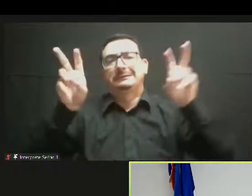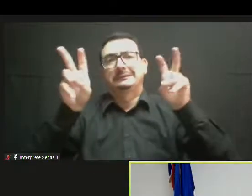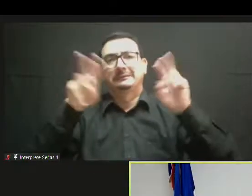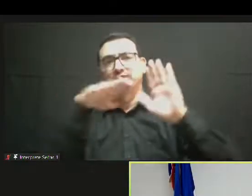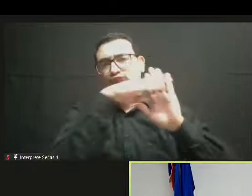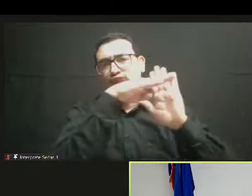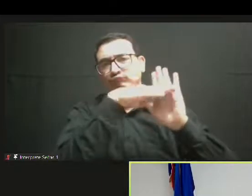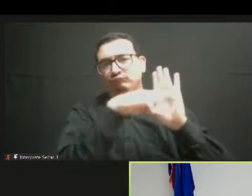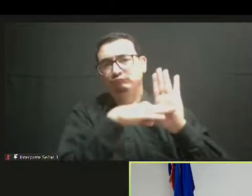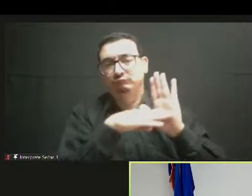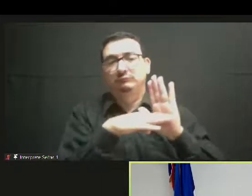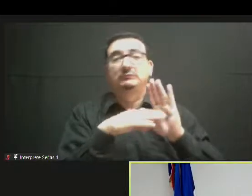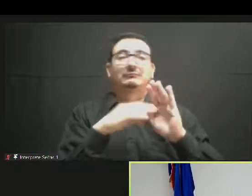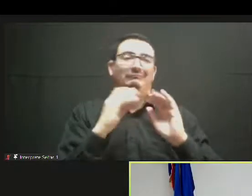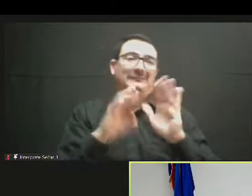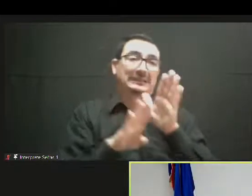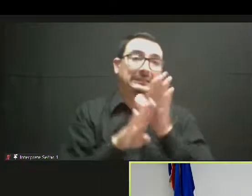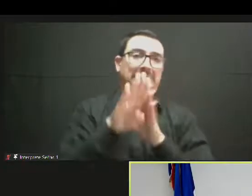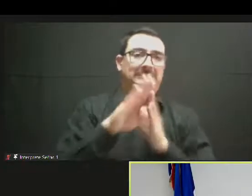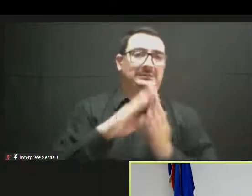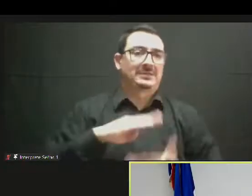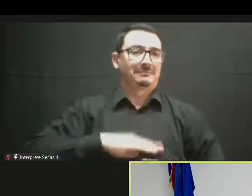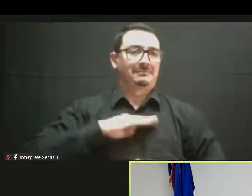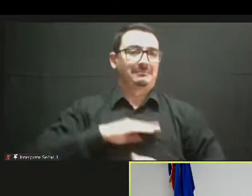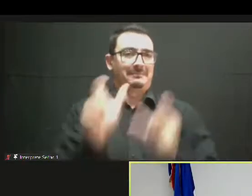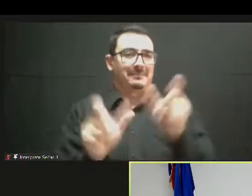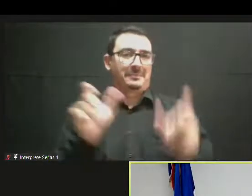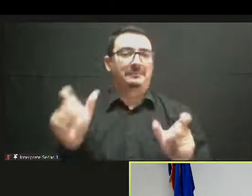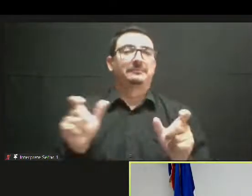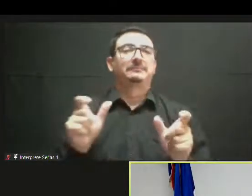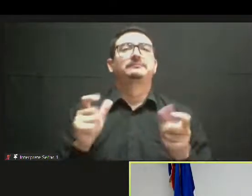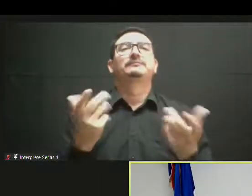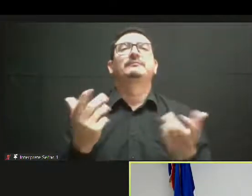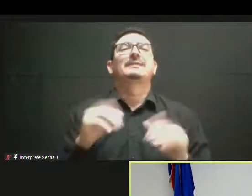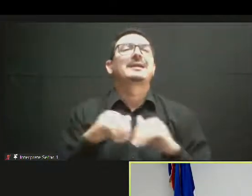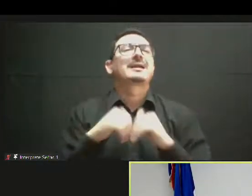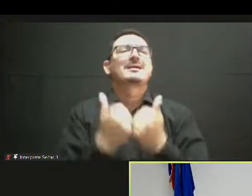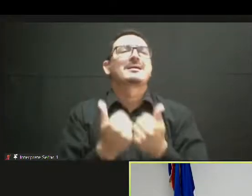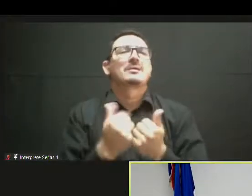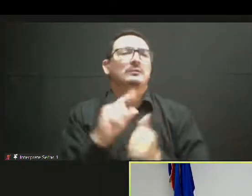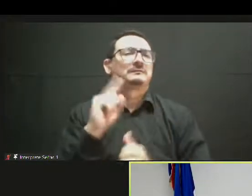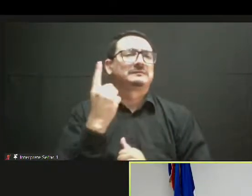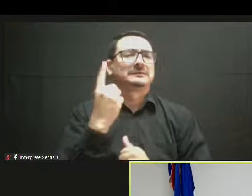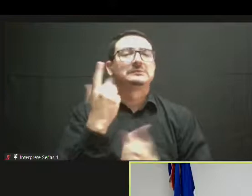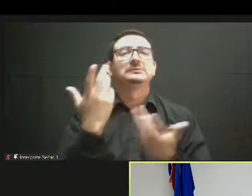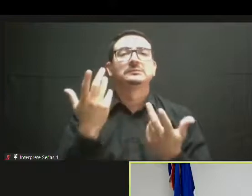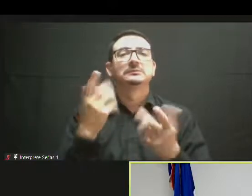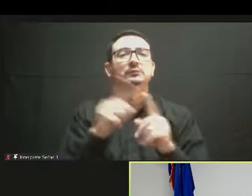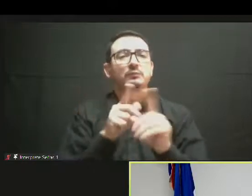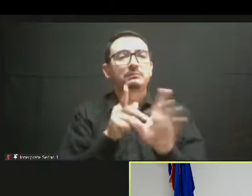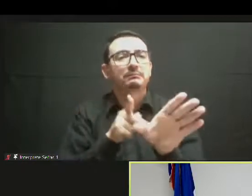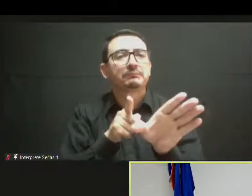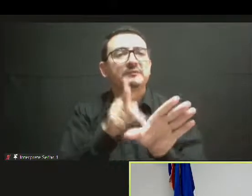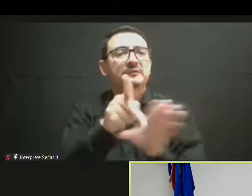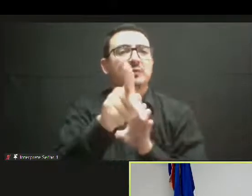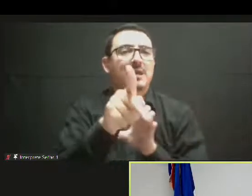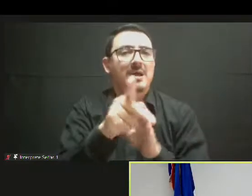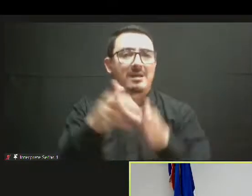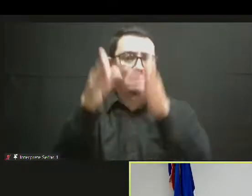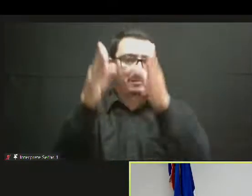En este pilar se describen los procesos que permiten mejorar las competencias y habilidades de los recursos humanos del